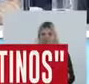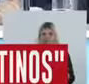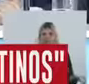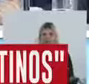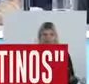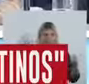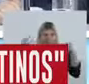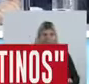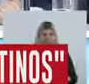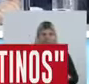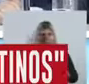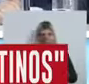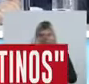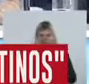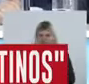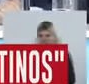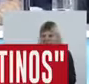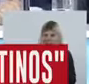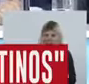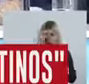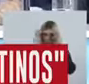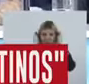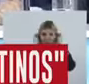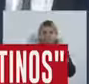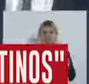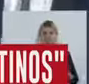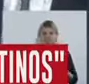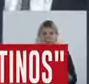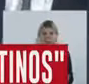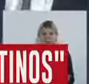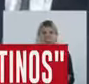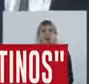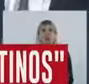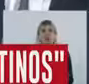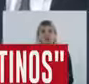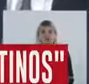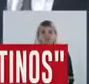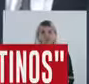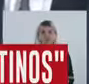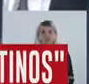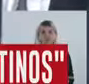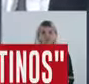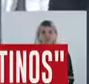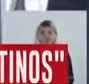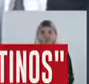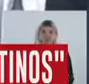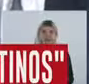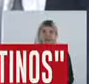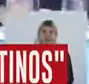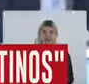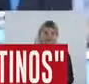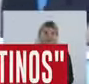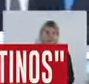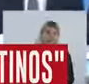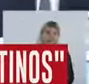mucho sentido. Porque finalmente, recién hablaba el gobernador del enorme trabajo de la gente